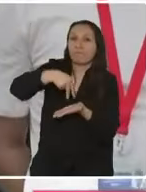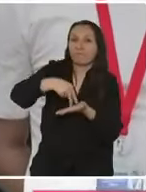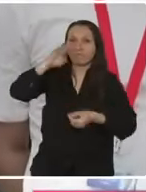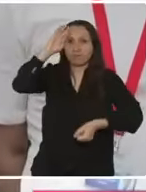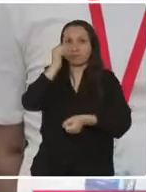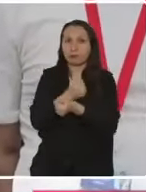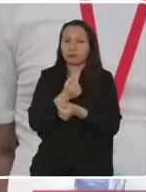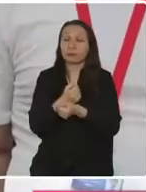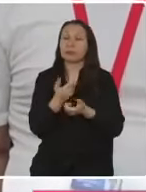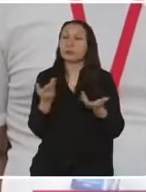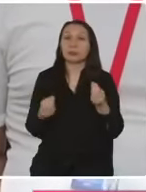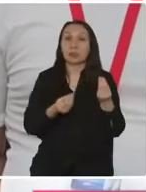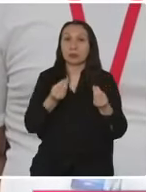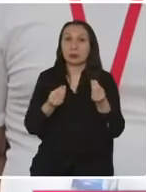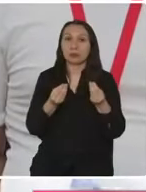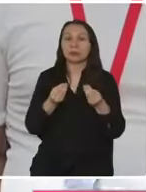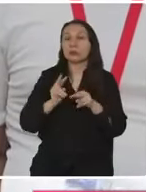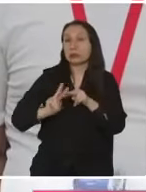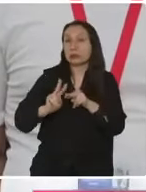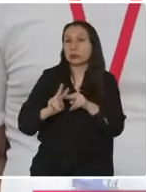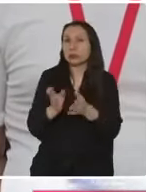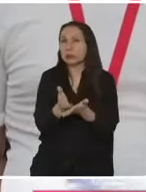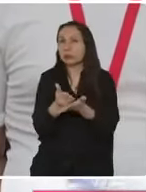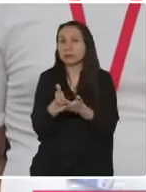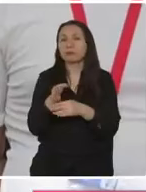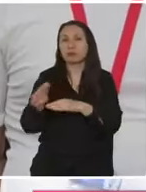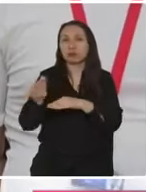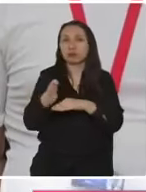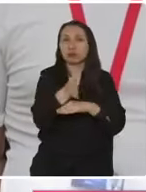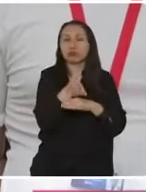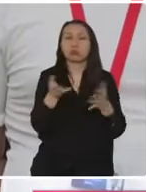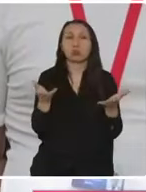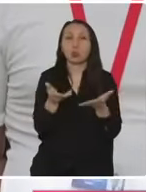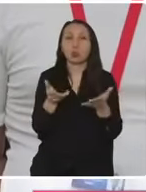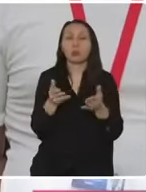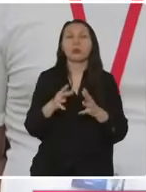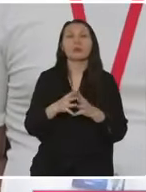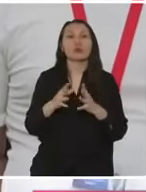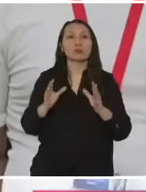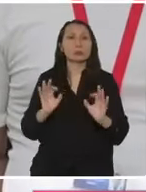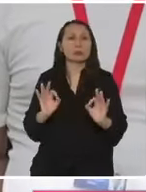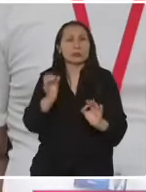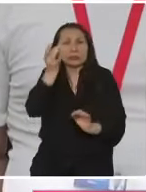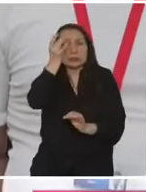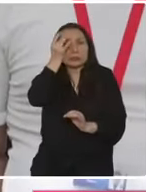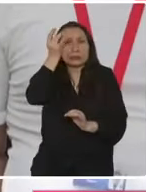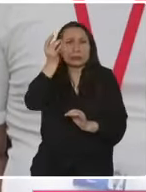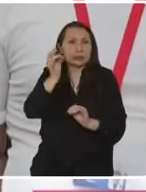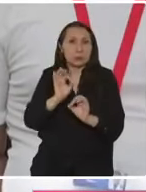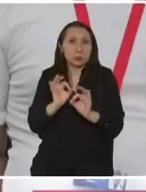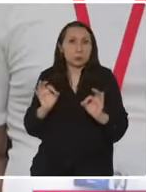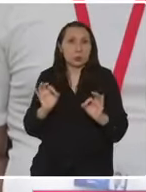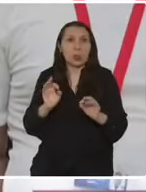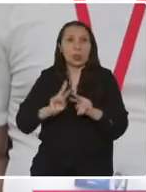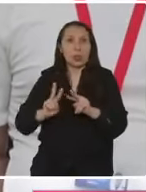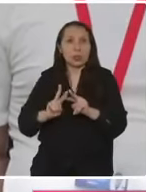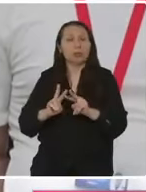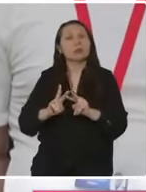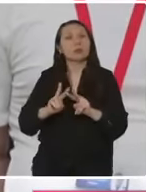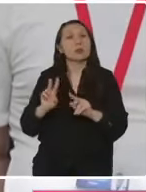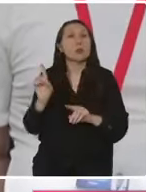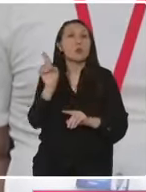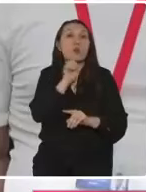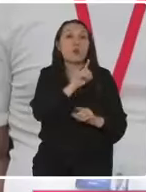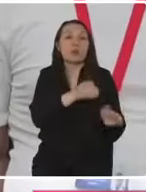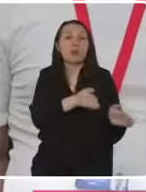policial. Fruto de ello, el despliegue que se ha hecho en las últimas horas es bastante excepcional. Consiste en esta